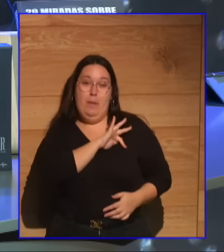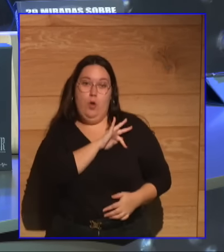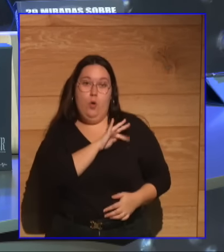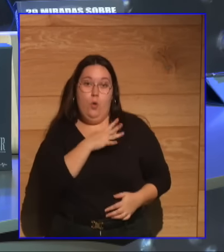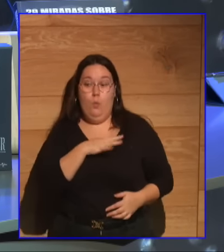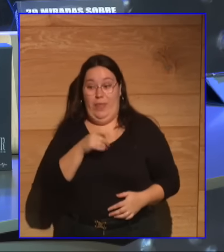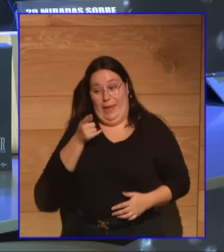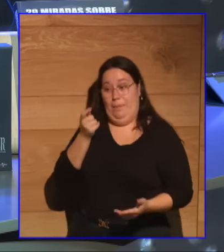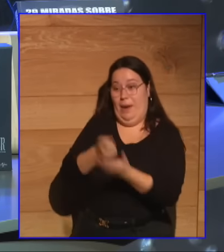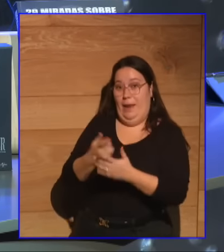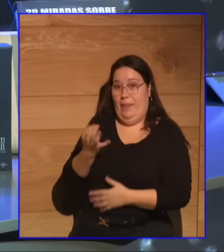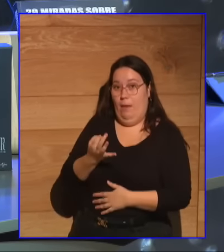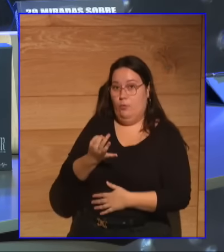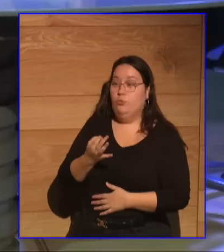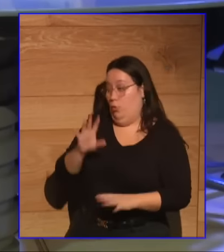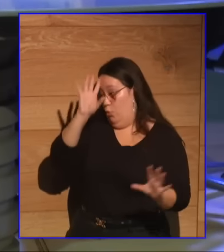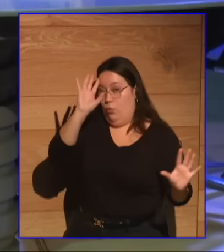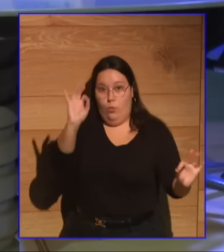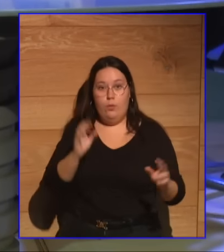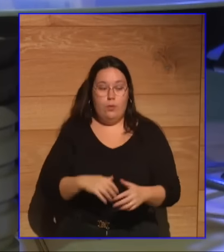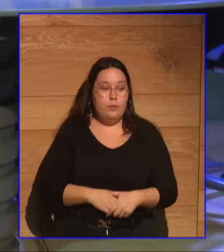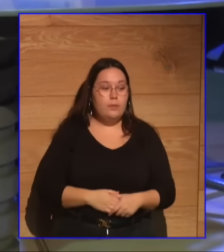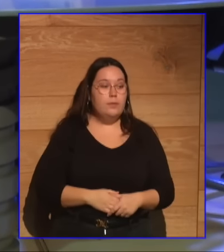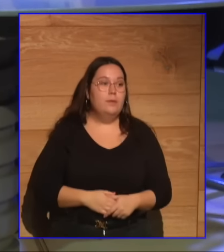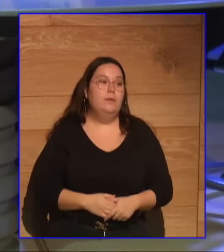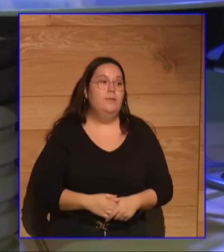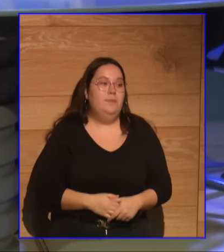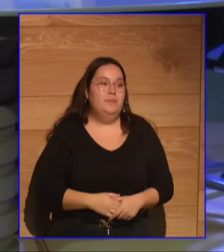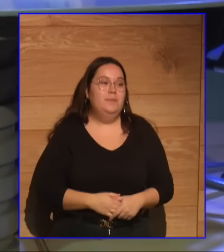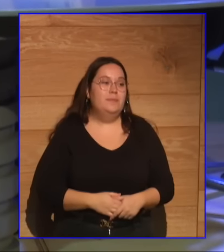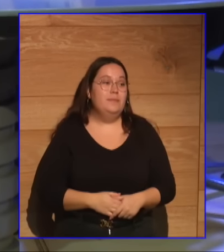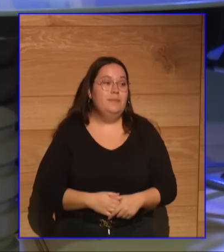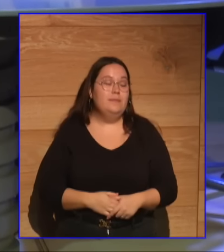Por supuesto. Pero investigo. Bollero, cincuentón, rácano.